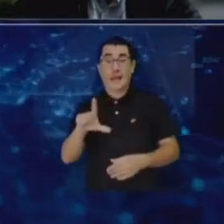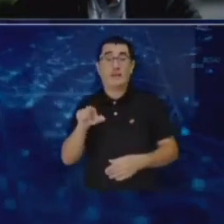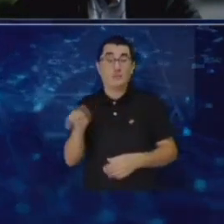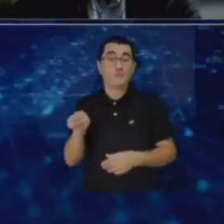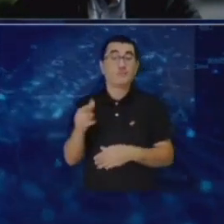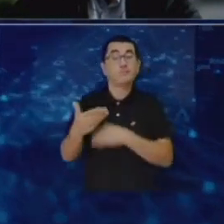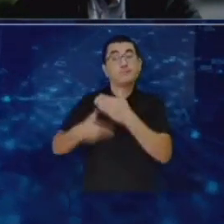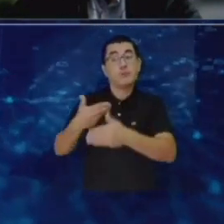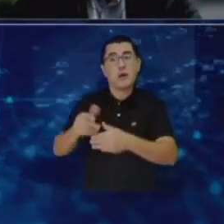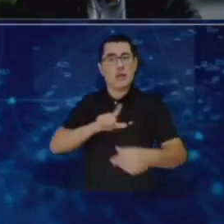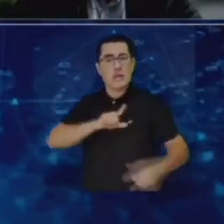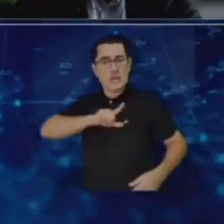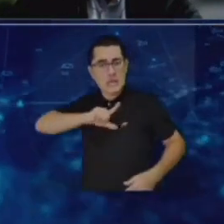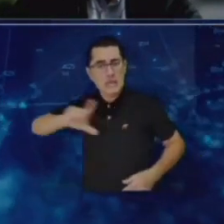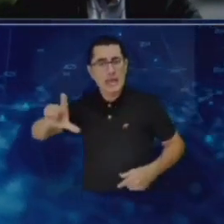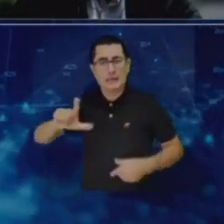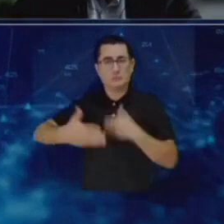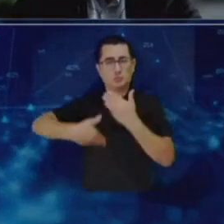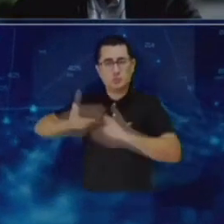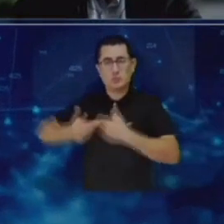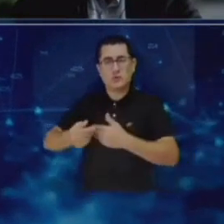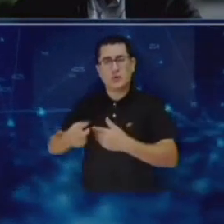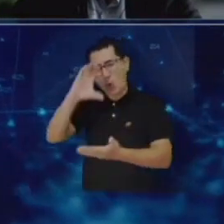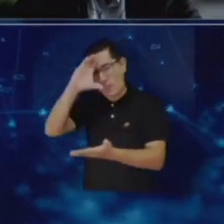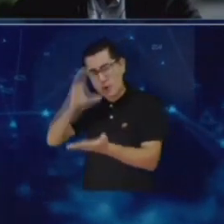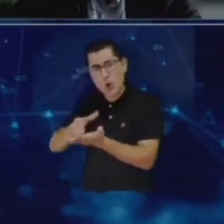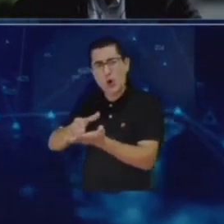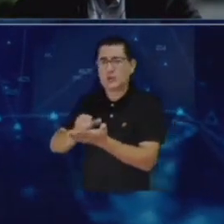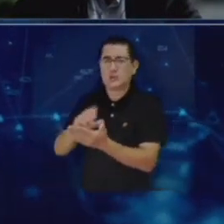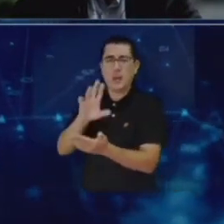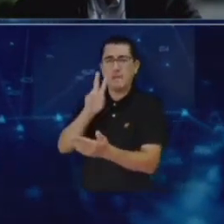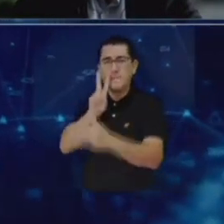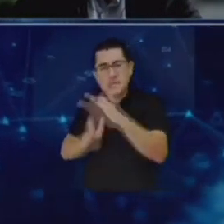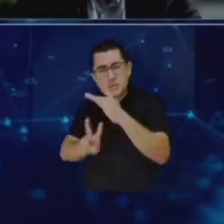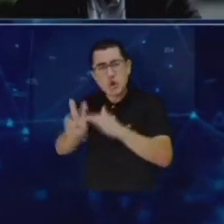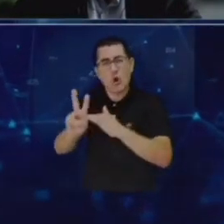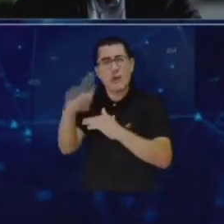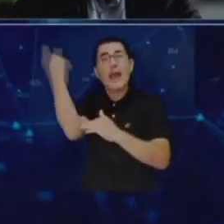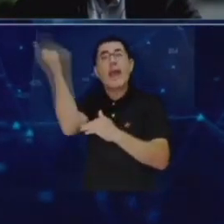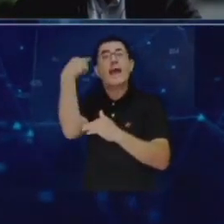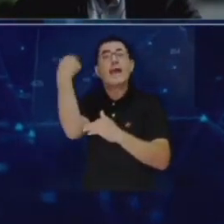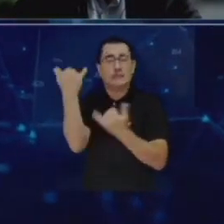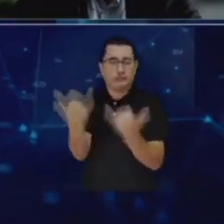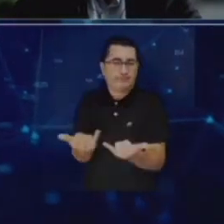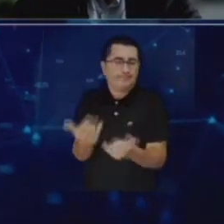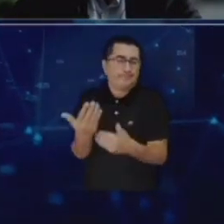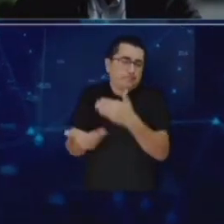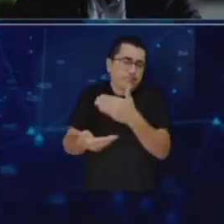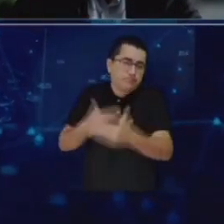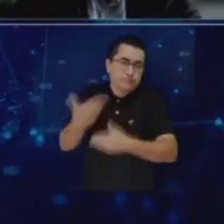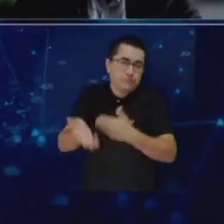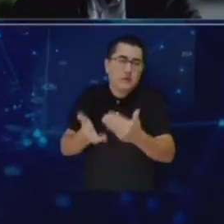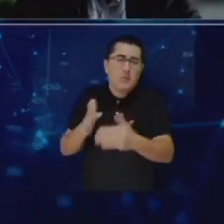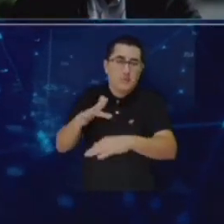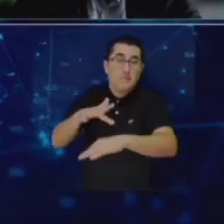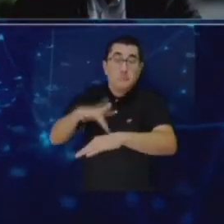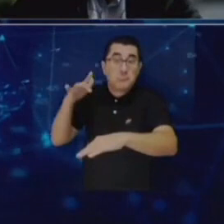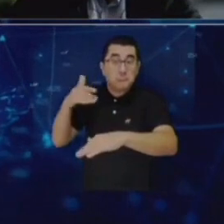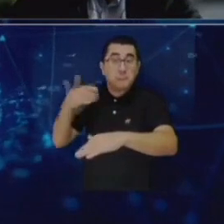deliberarse respecto a aquellos puntos o aquellas visiones de manera general con los cuales se anticipe